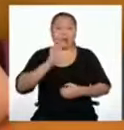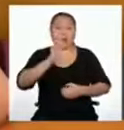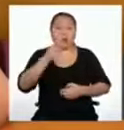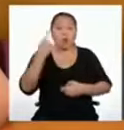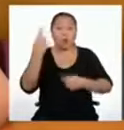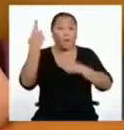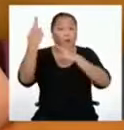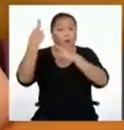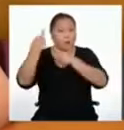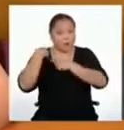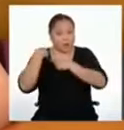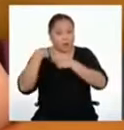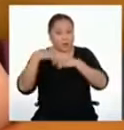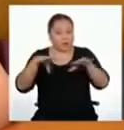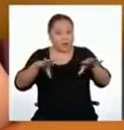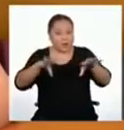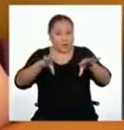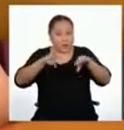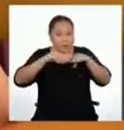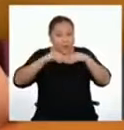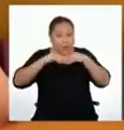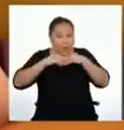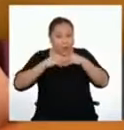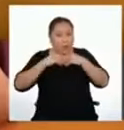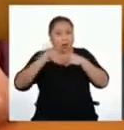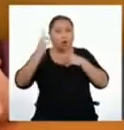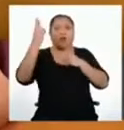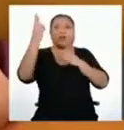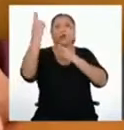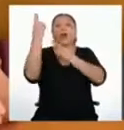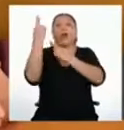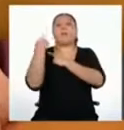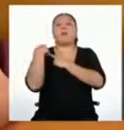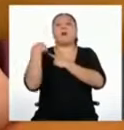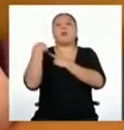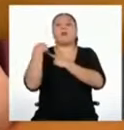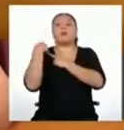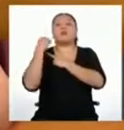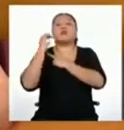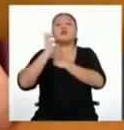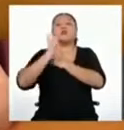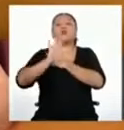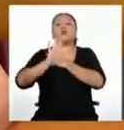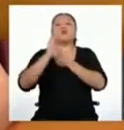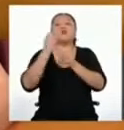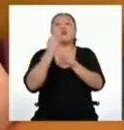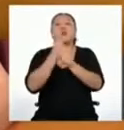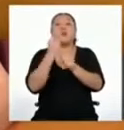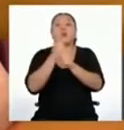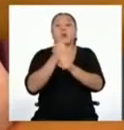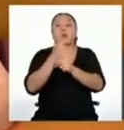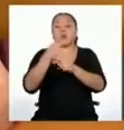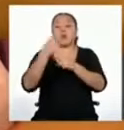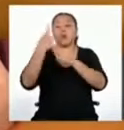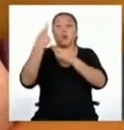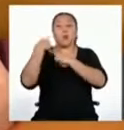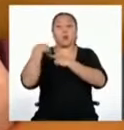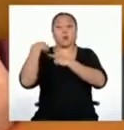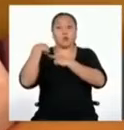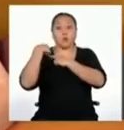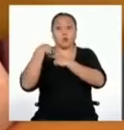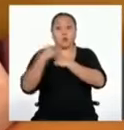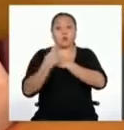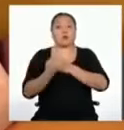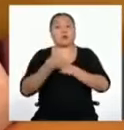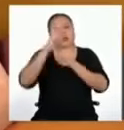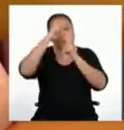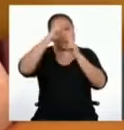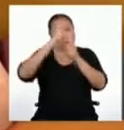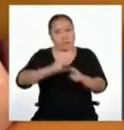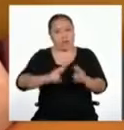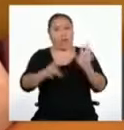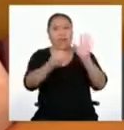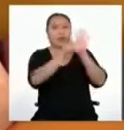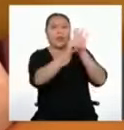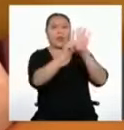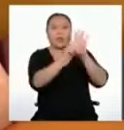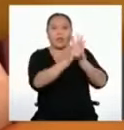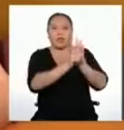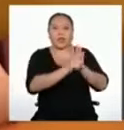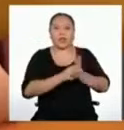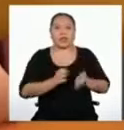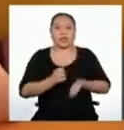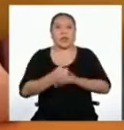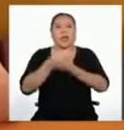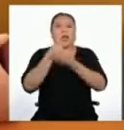asumir con responsabilidad nuestros deberes como ciudadanos, cumplir las leyes y